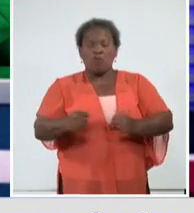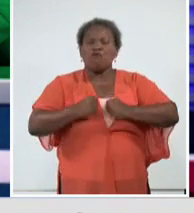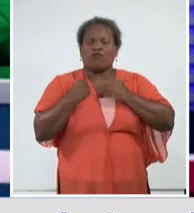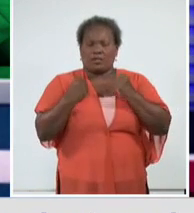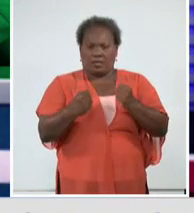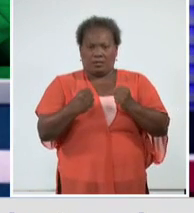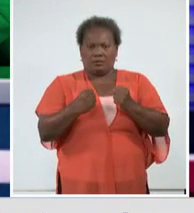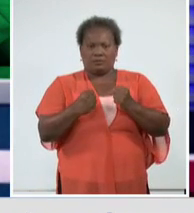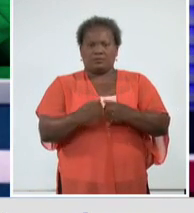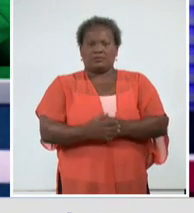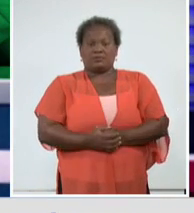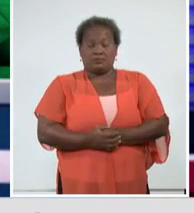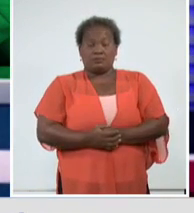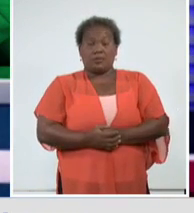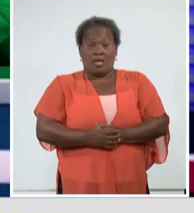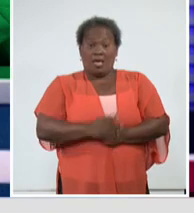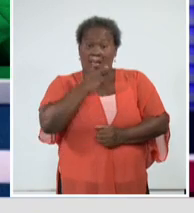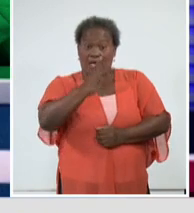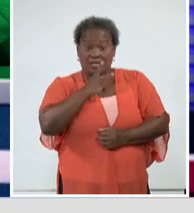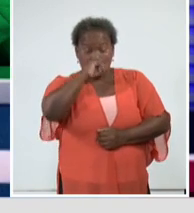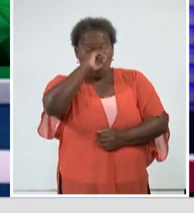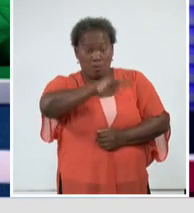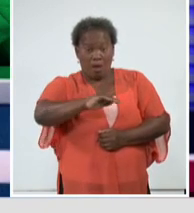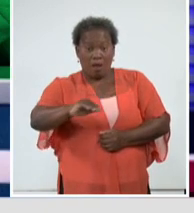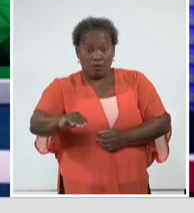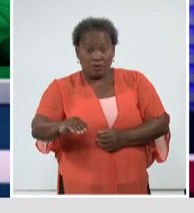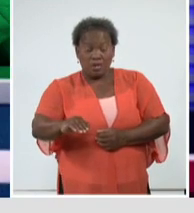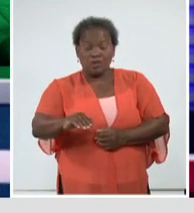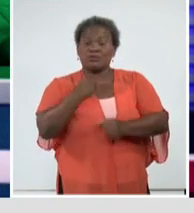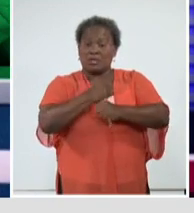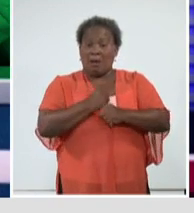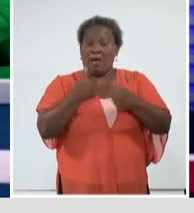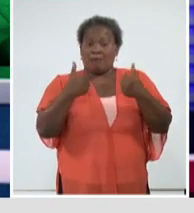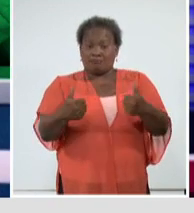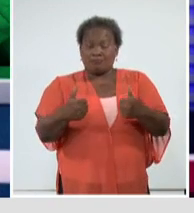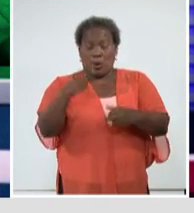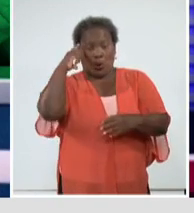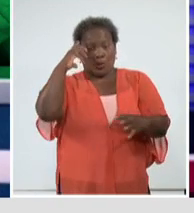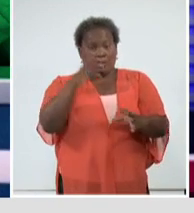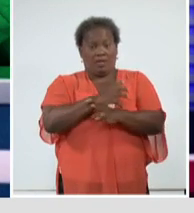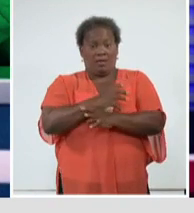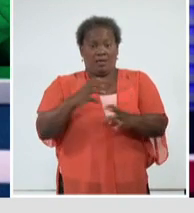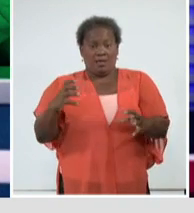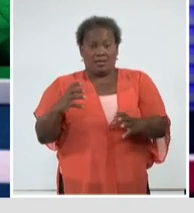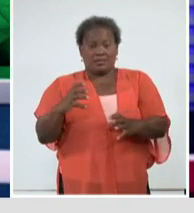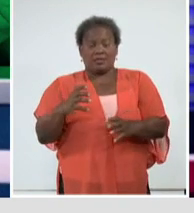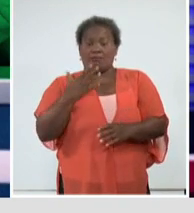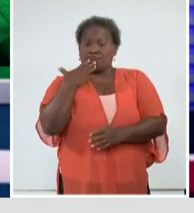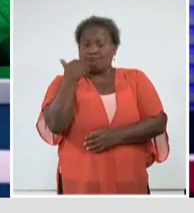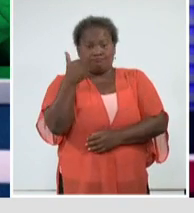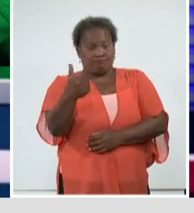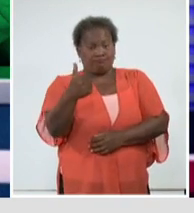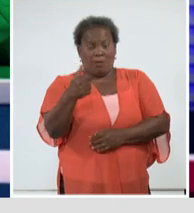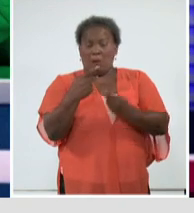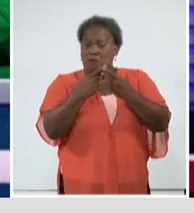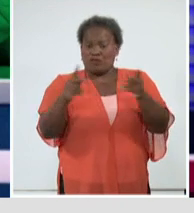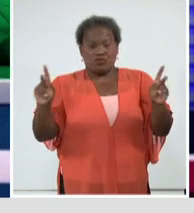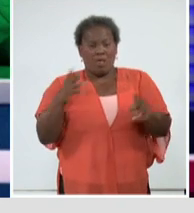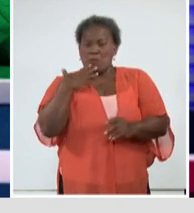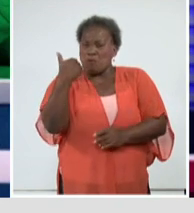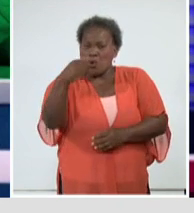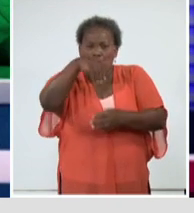en el ámbito pediátrico destaca su entrega, su sabiduría, la excelencia en la asistencia. Realmente es una provincia que